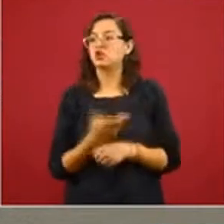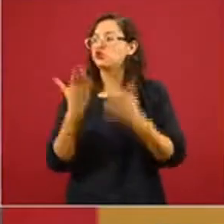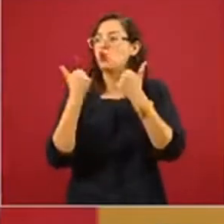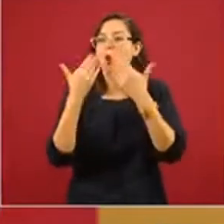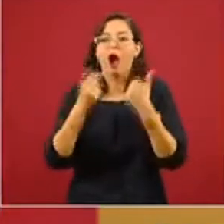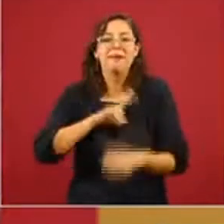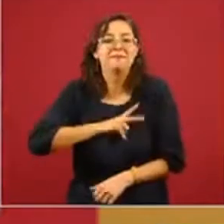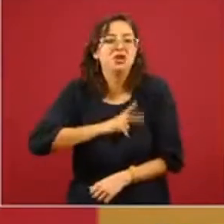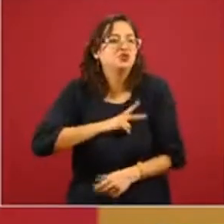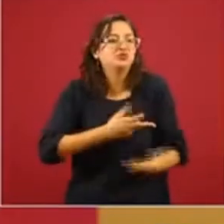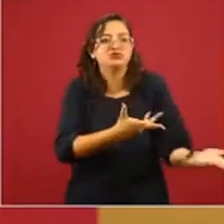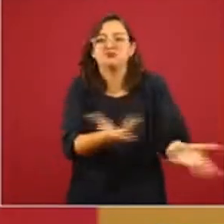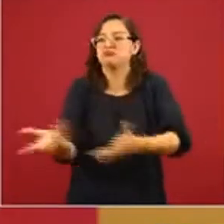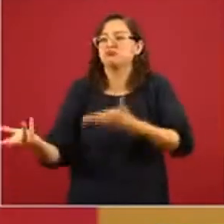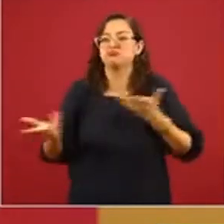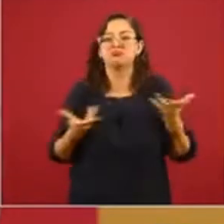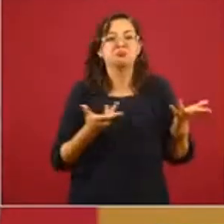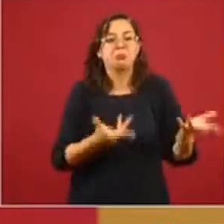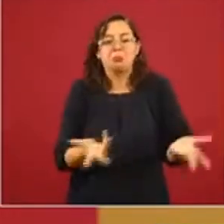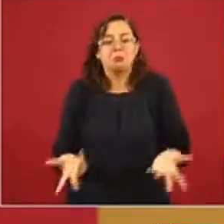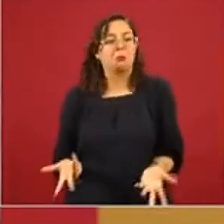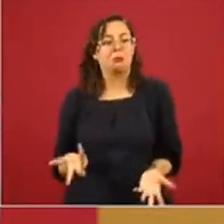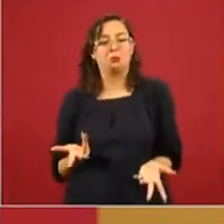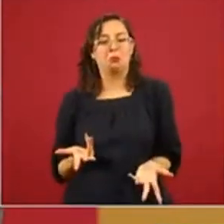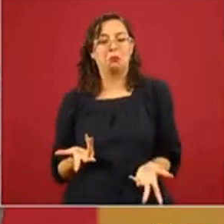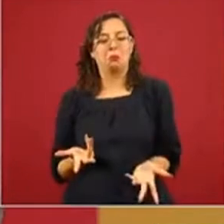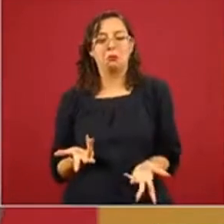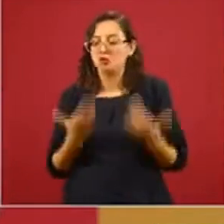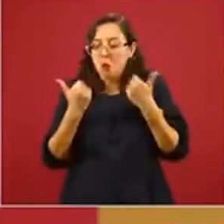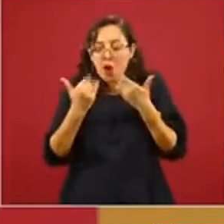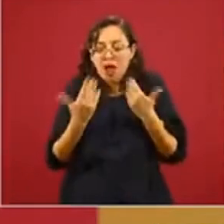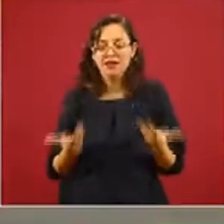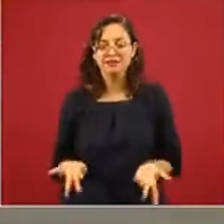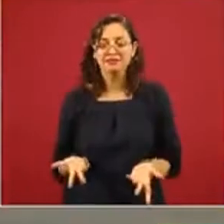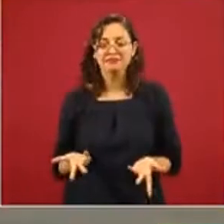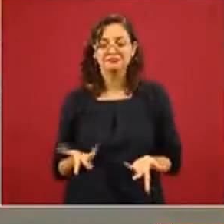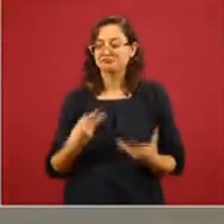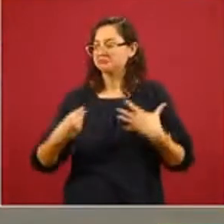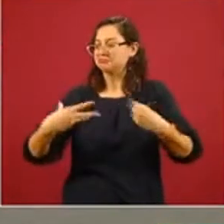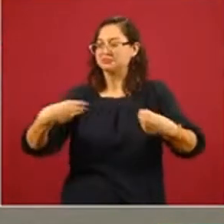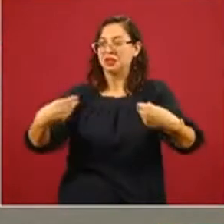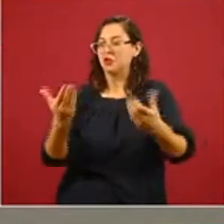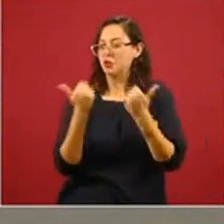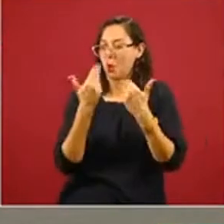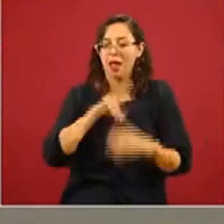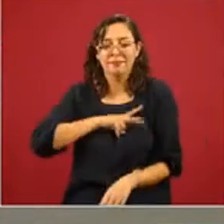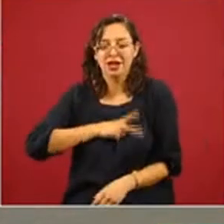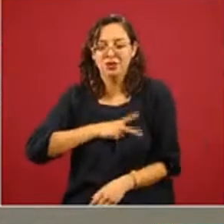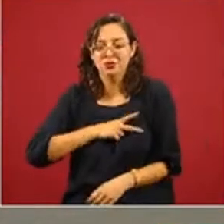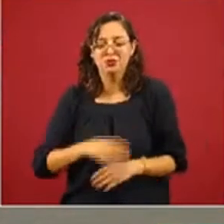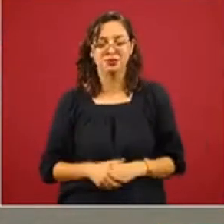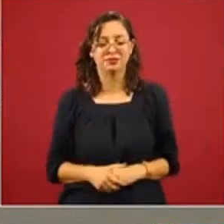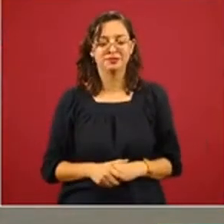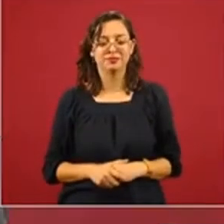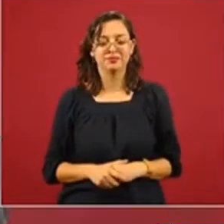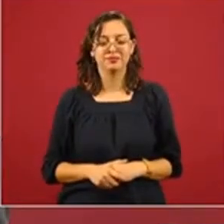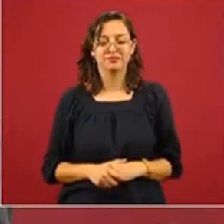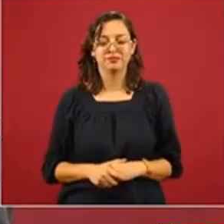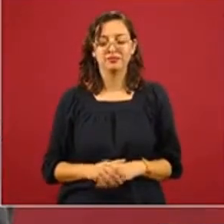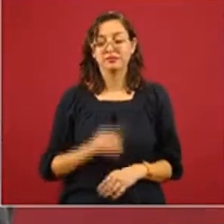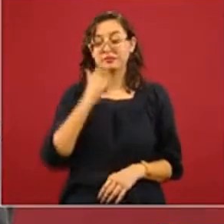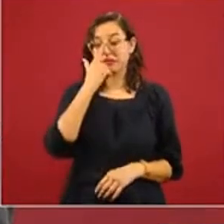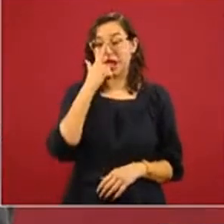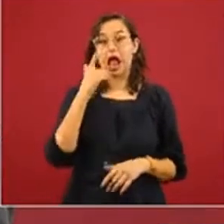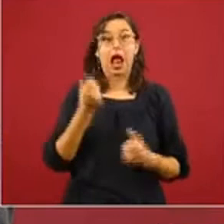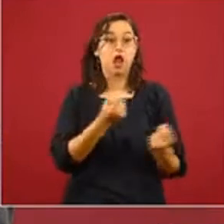vacío, porque no hay nada que interferir con los contagios, porque no hay contagios. Por ahí había voces